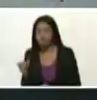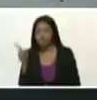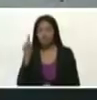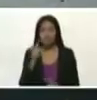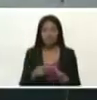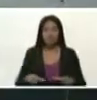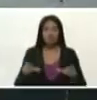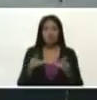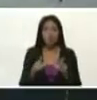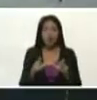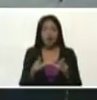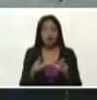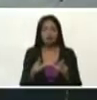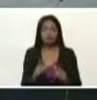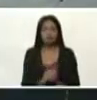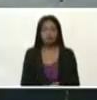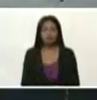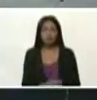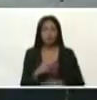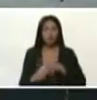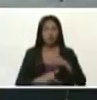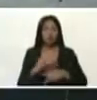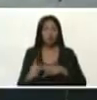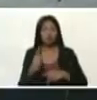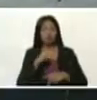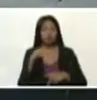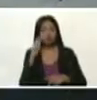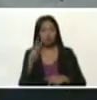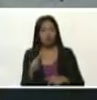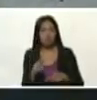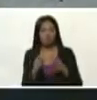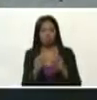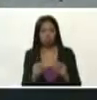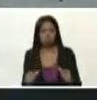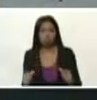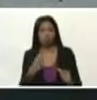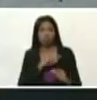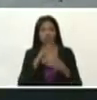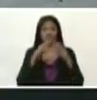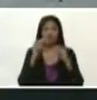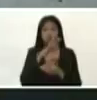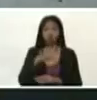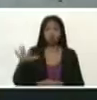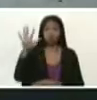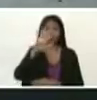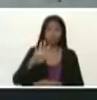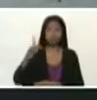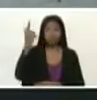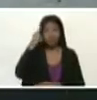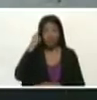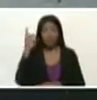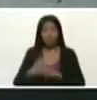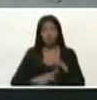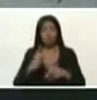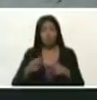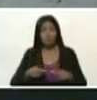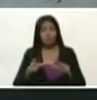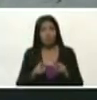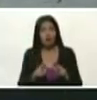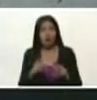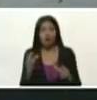esta unidad productiva que agarramos en el piso. Todo el mundo debe saber, esta unidad productiva la agarramos en el